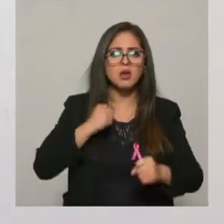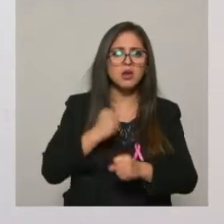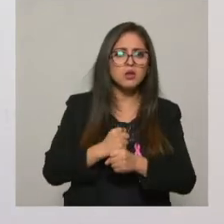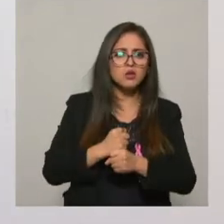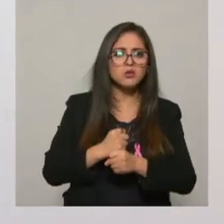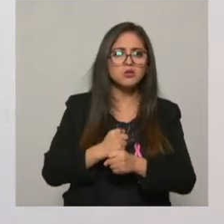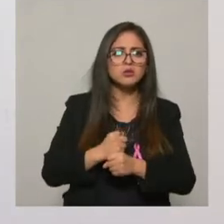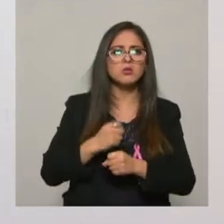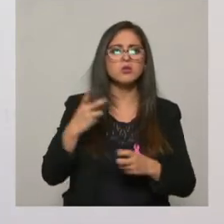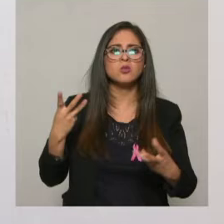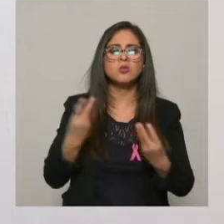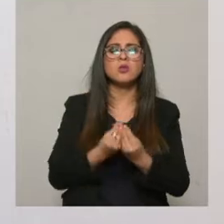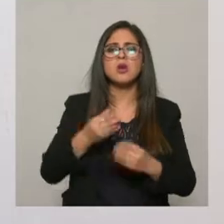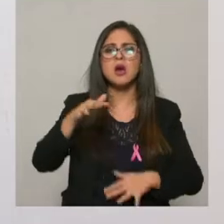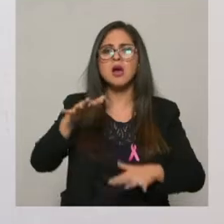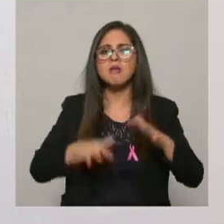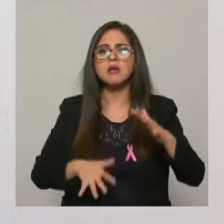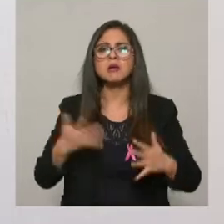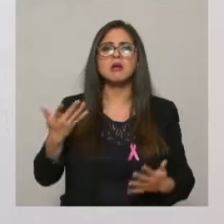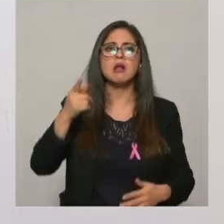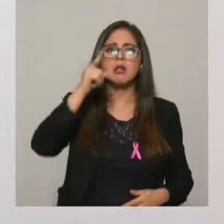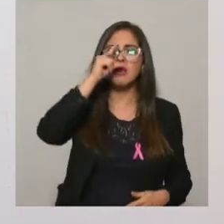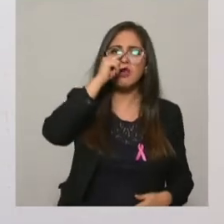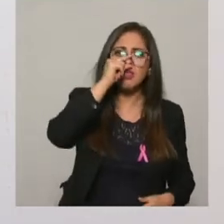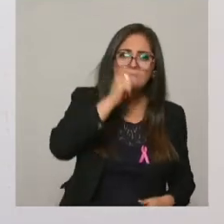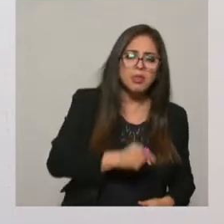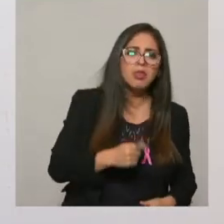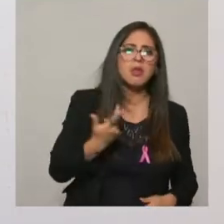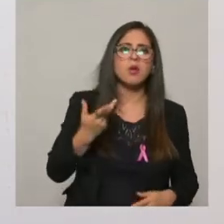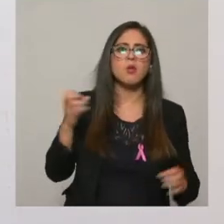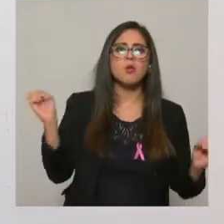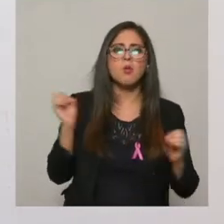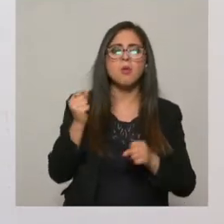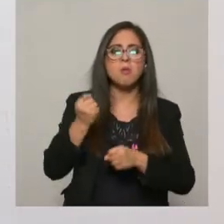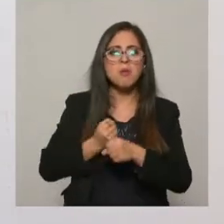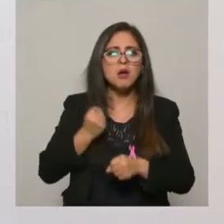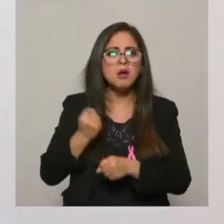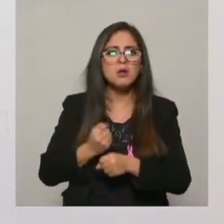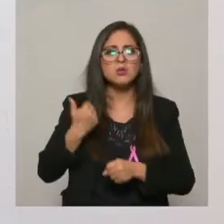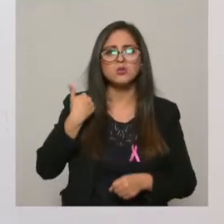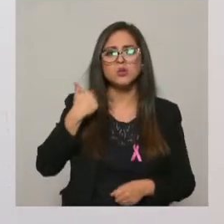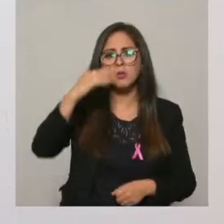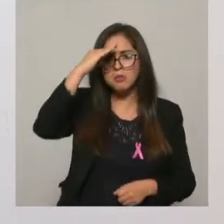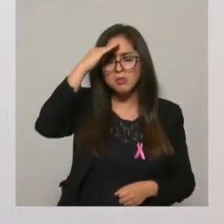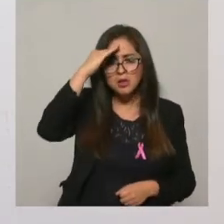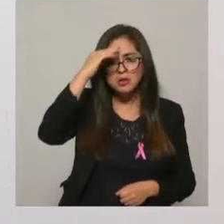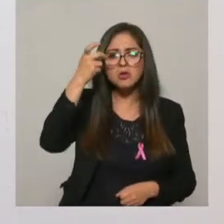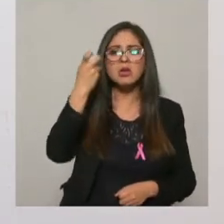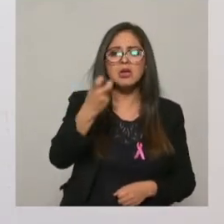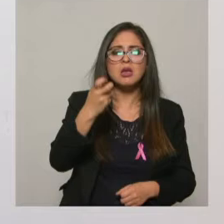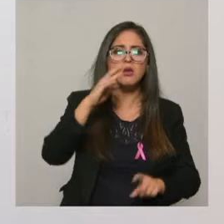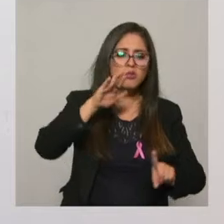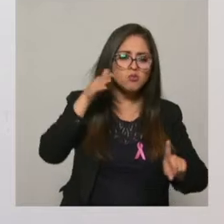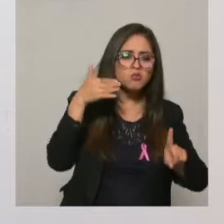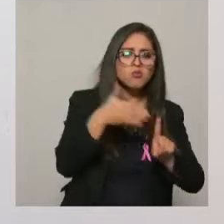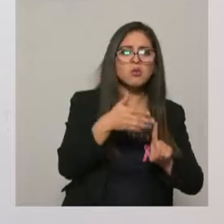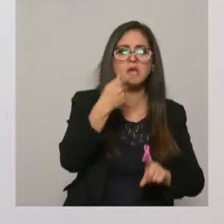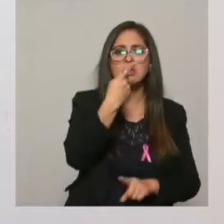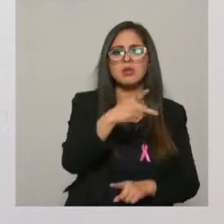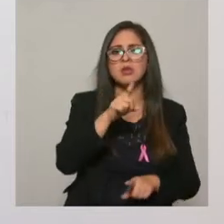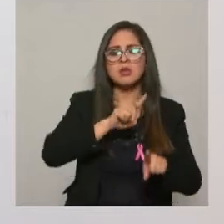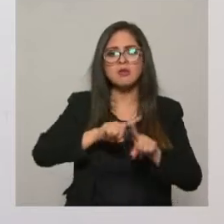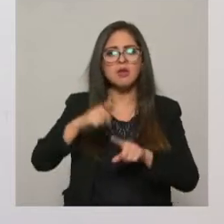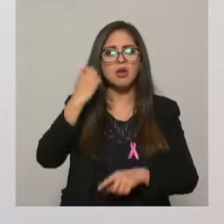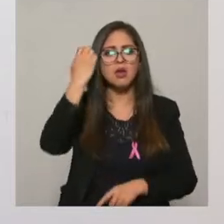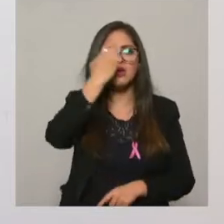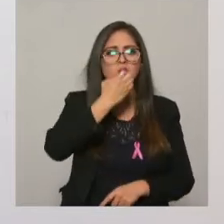estaba extraviándose, se estaban dejando de practicar. Yo creo que tuvo mucho que ver las escuelas. En las escuelas